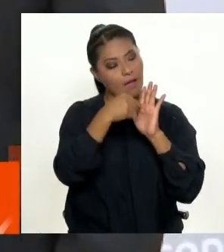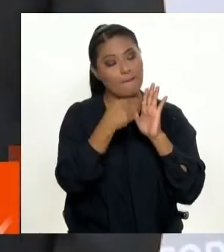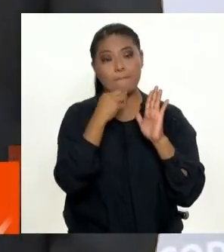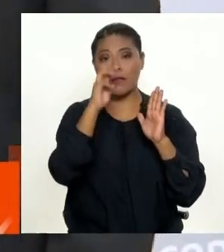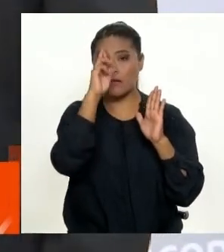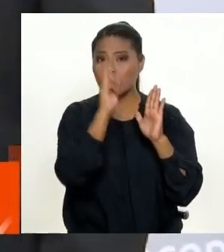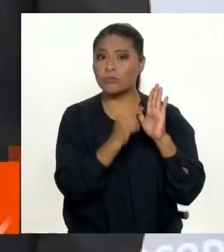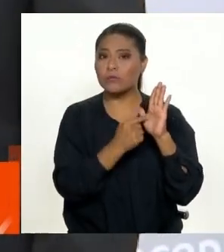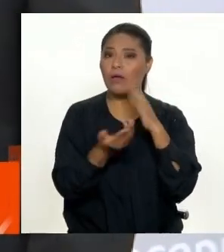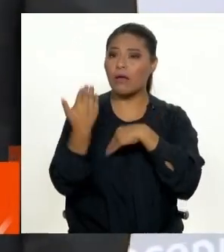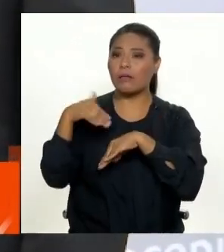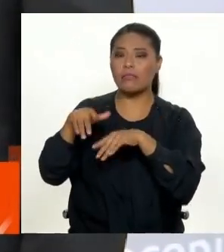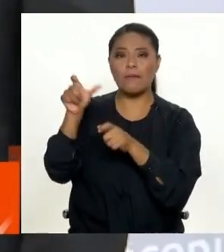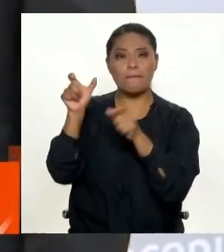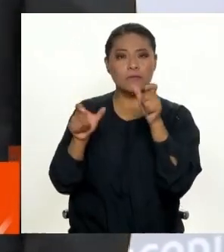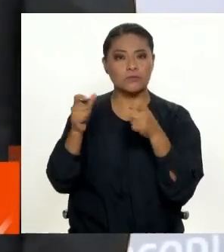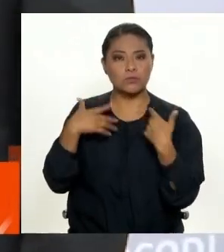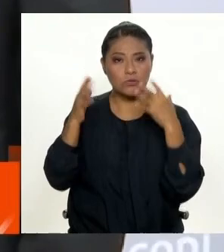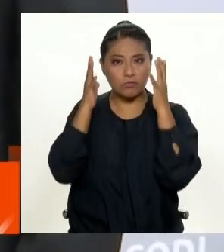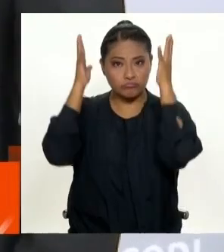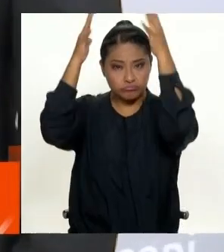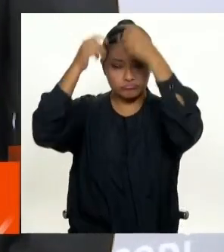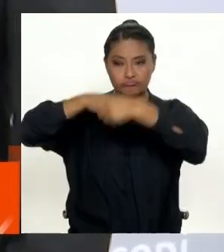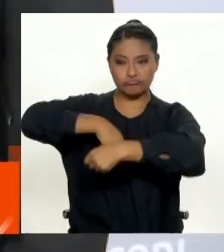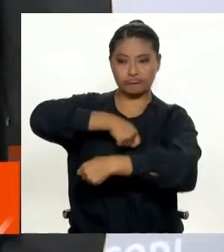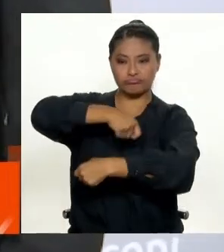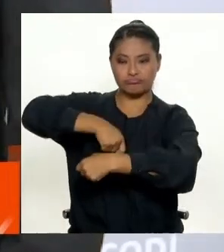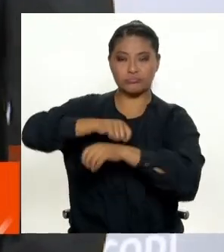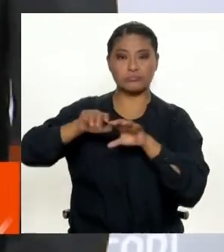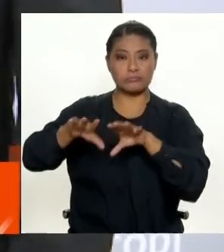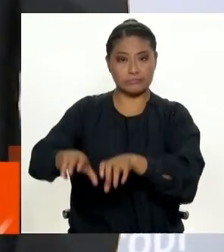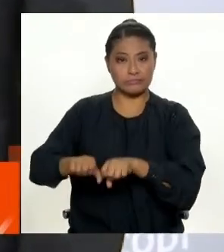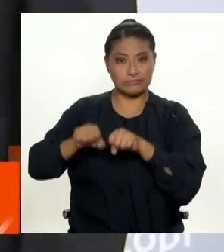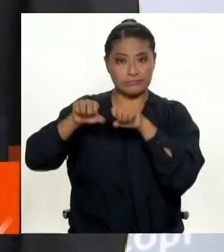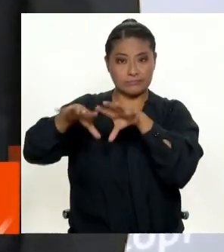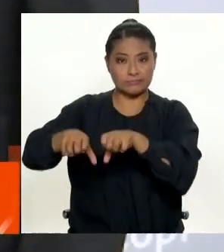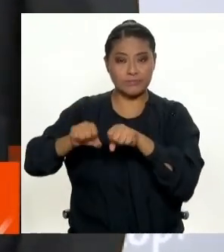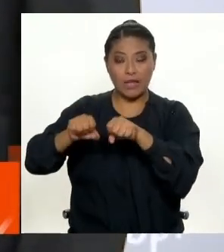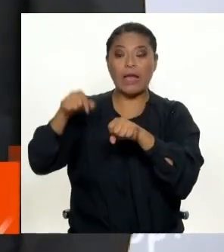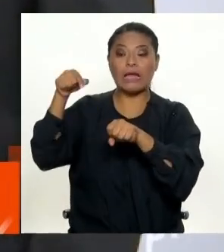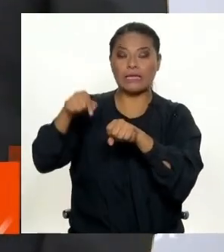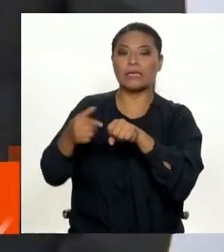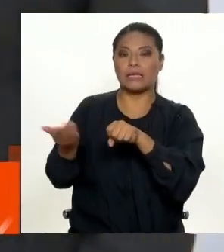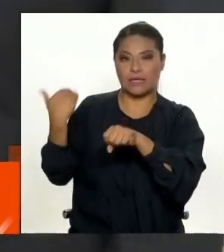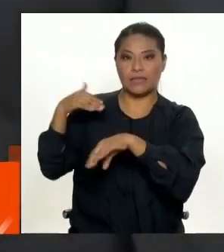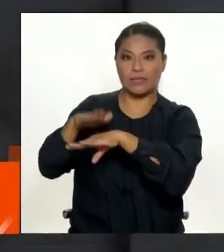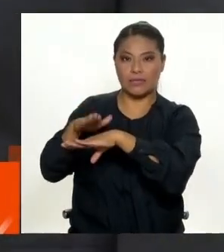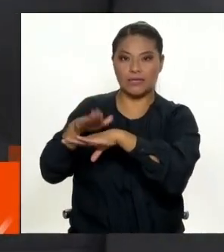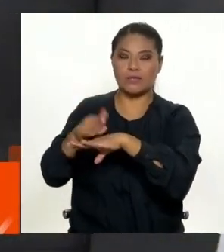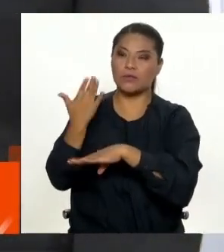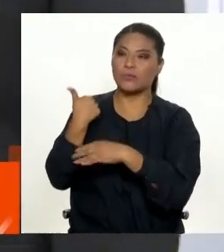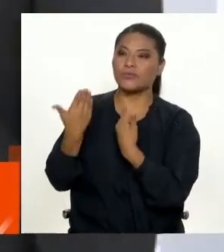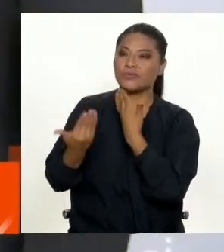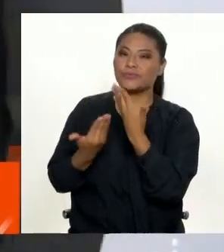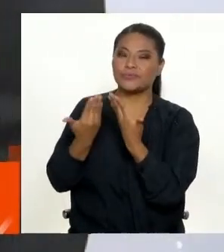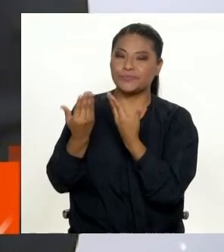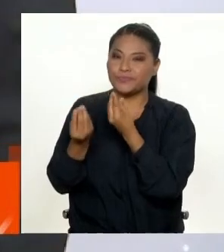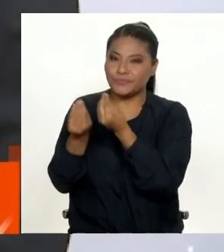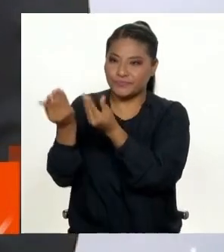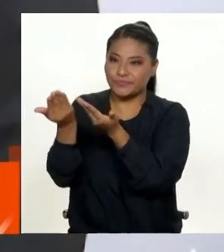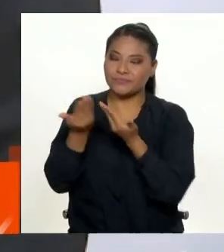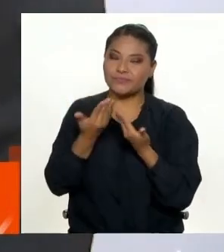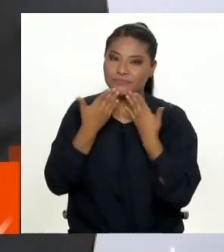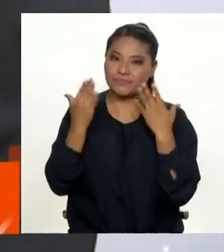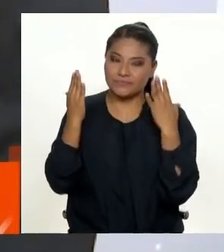de la magia de nuestra gastronomía, de la riqueza en realidad. Está el señor Sergio Chuez, que es director de signos distintivos de Indecopi con nosotros. ¿Cómo